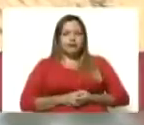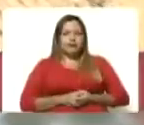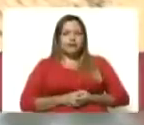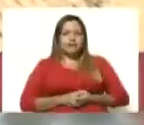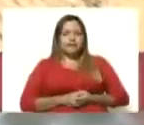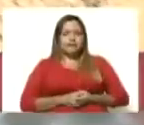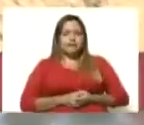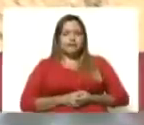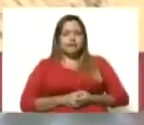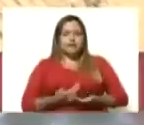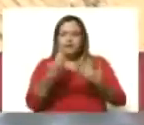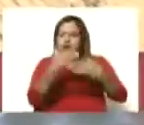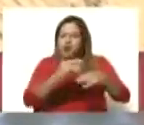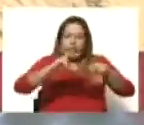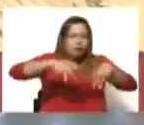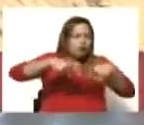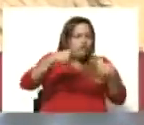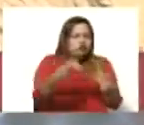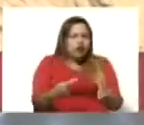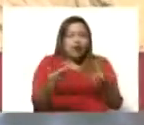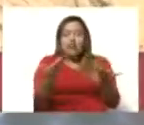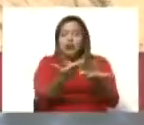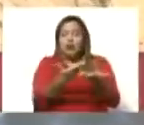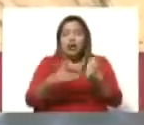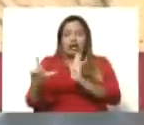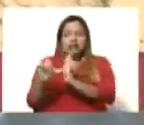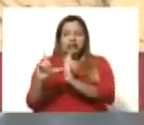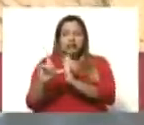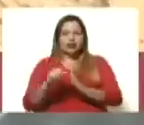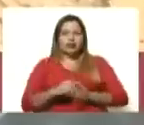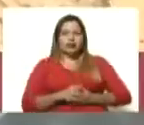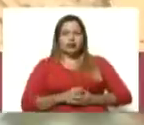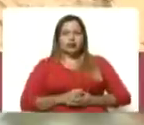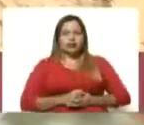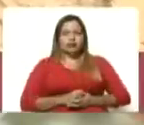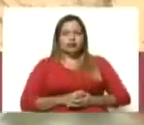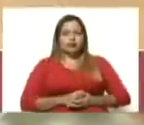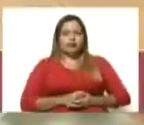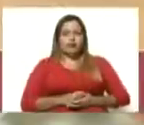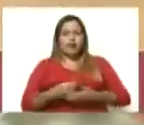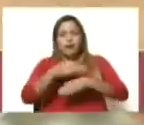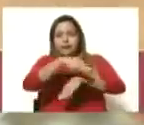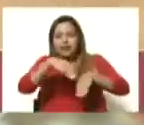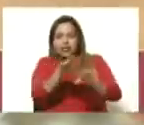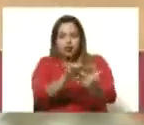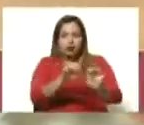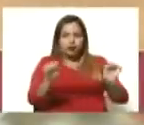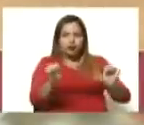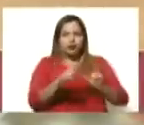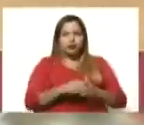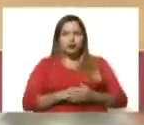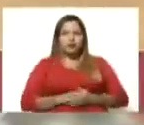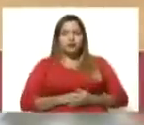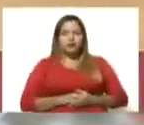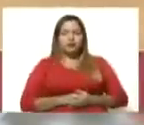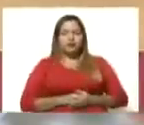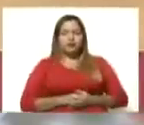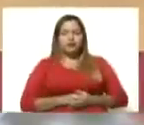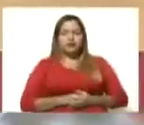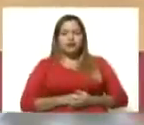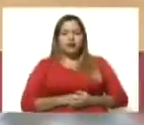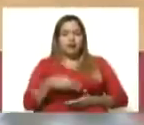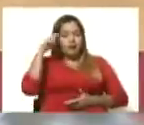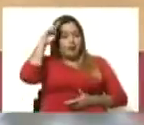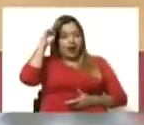Con el nivel de recuperación que tenemos de escuelas y liceos, la ministra de Educación, la maestra